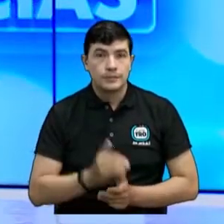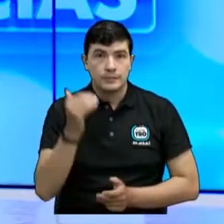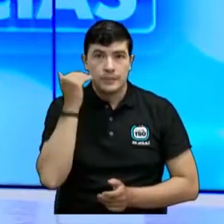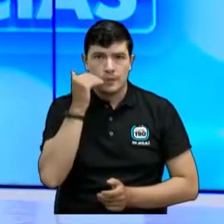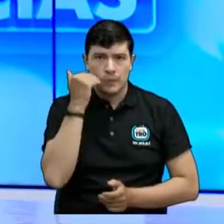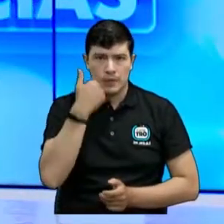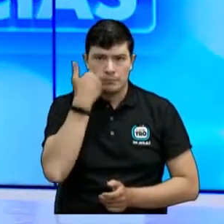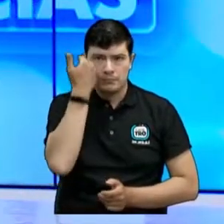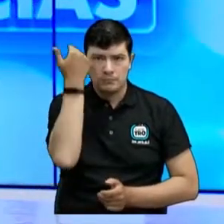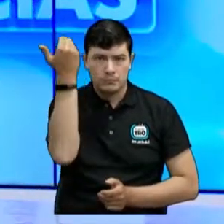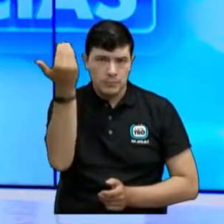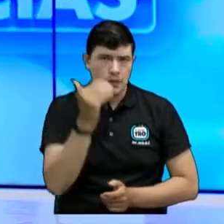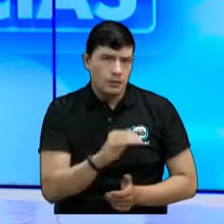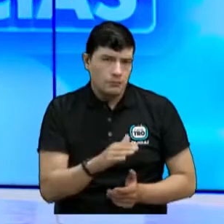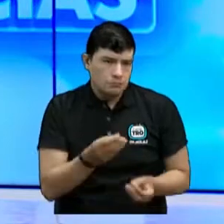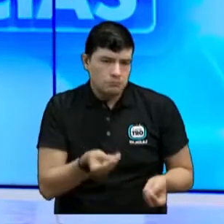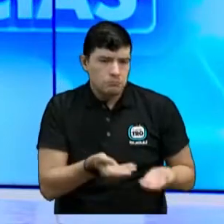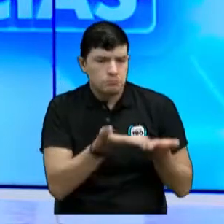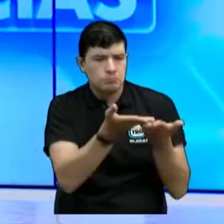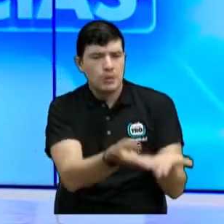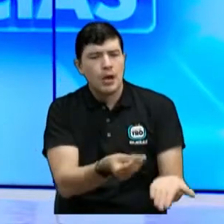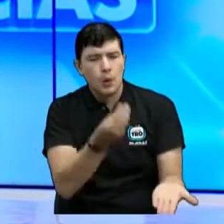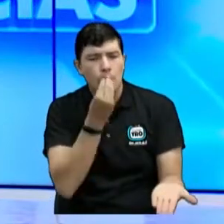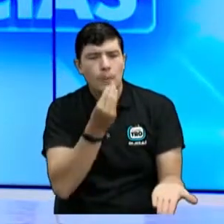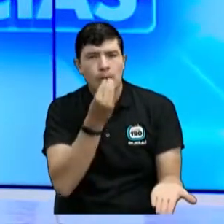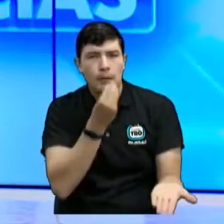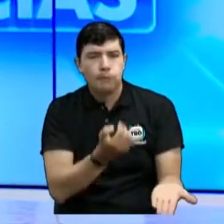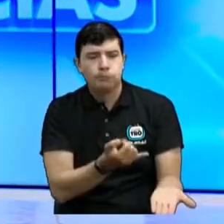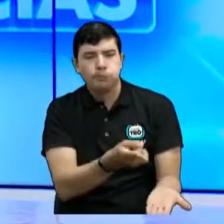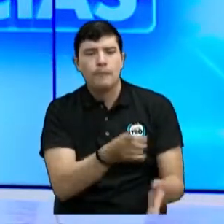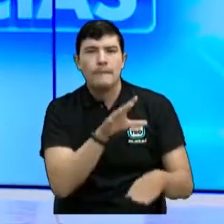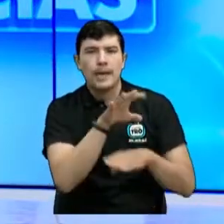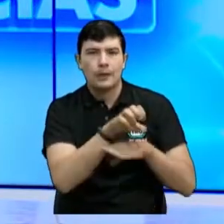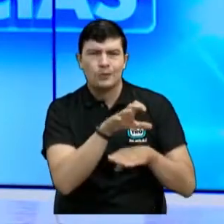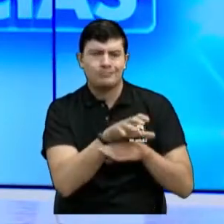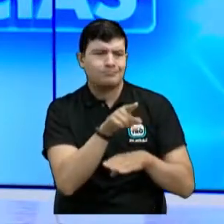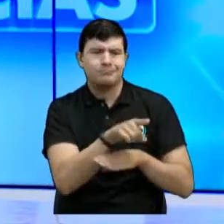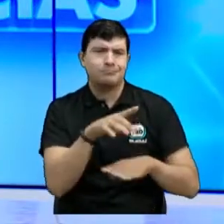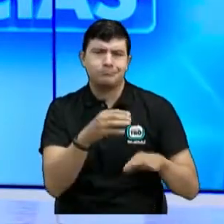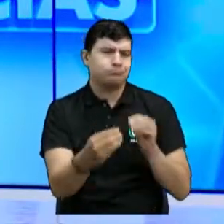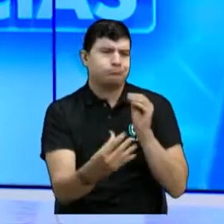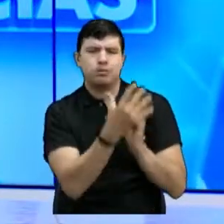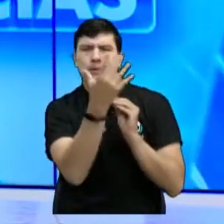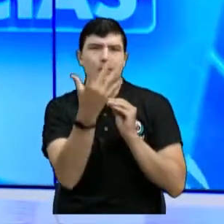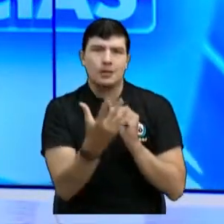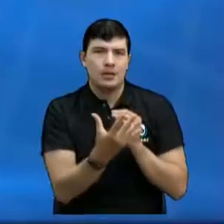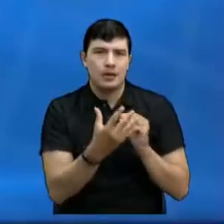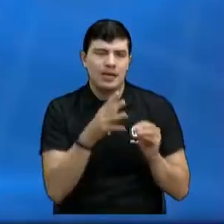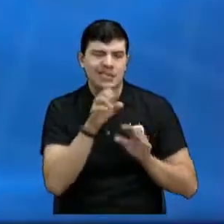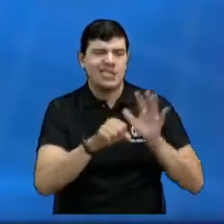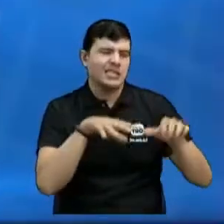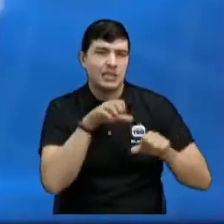animal tendrá que responder por un presunto abandono del canino y las lesiones ocasionadas a la persona afectada.